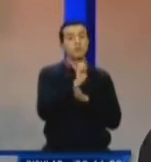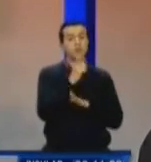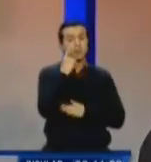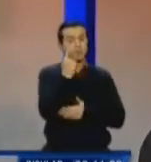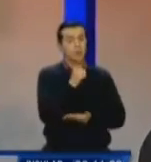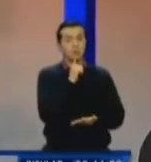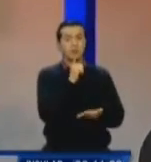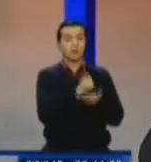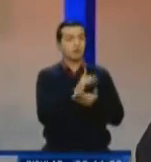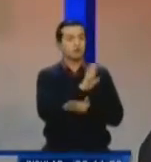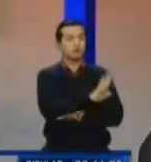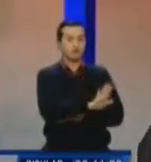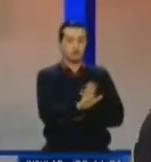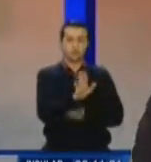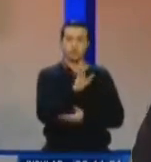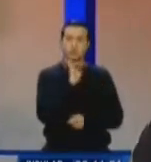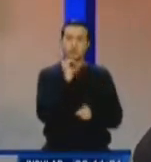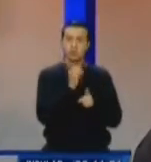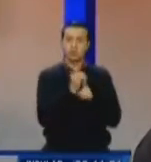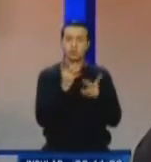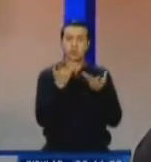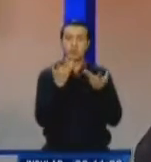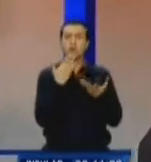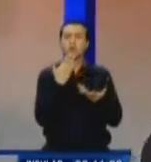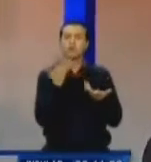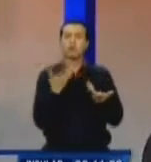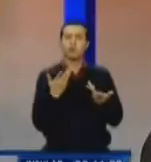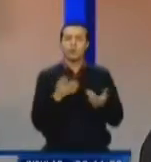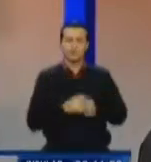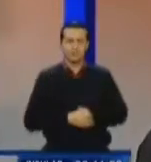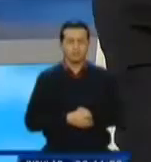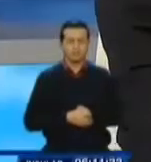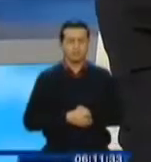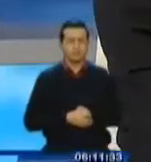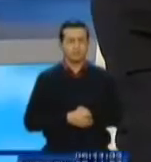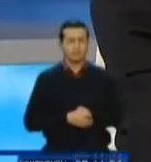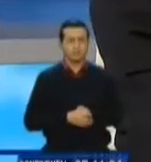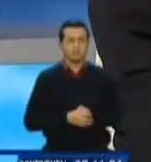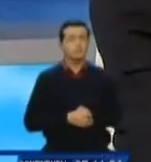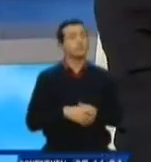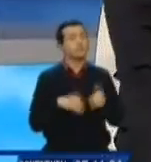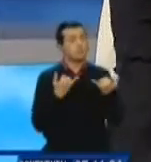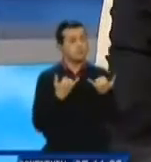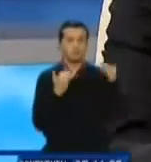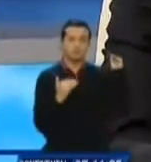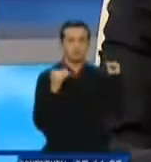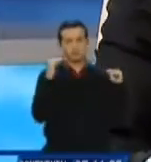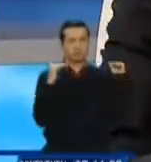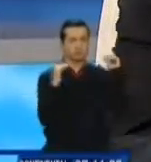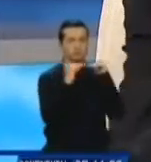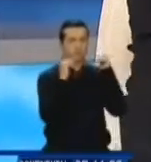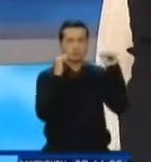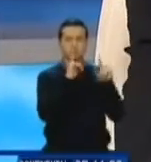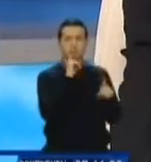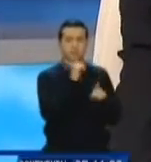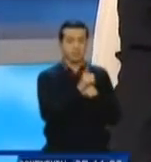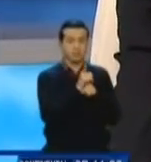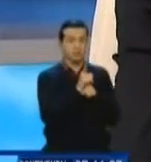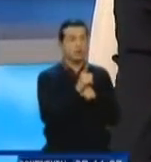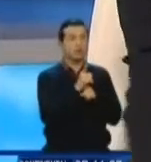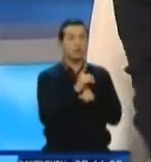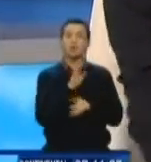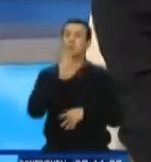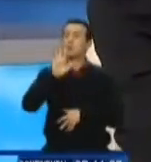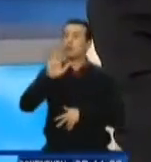responsabilidad social corporativa al adelantarse o que una equiparación por tanto hay una copete pero ahí tenemos un